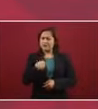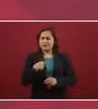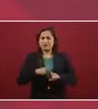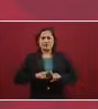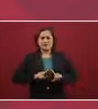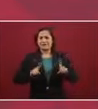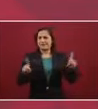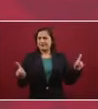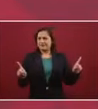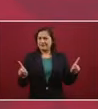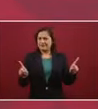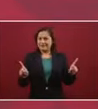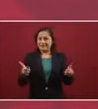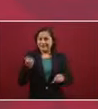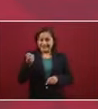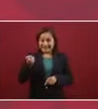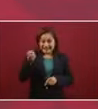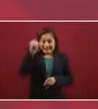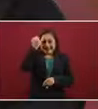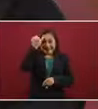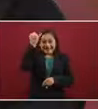el conservadurismo.